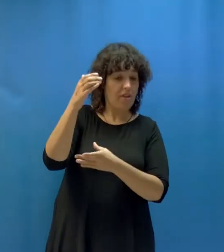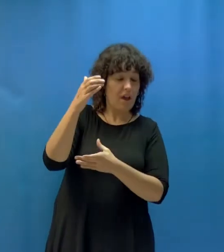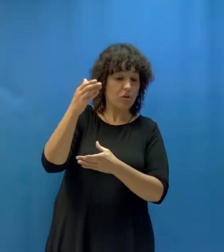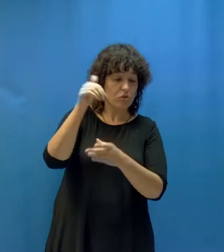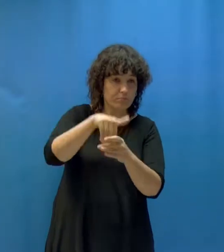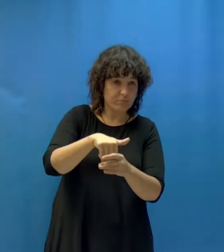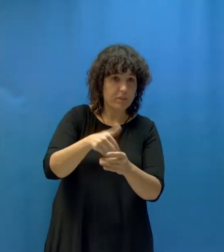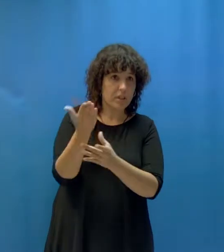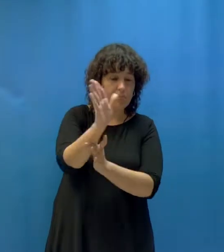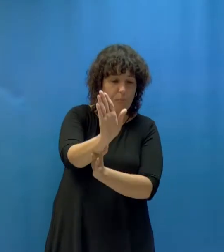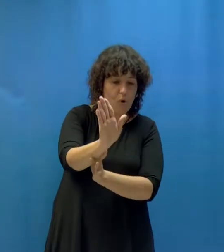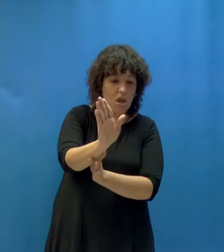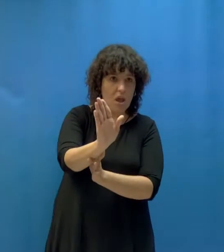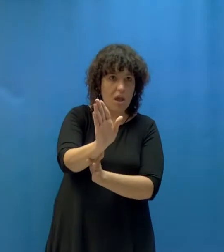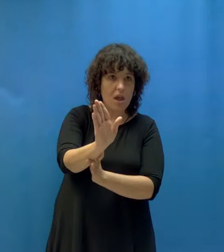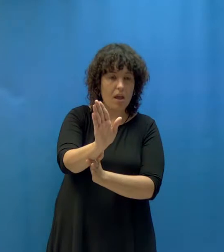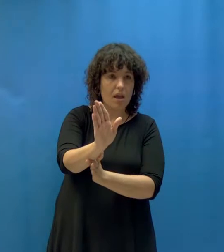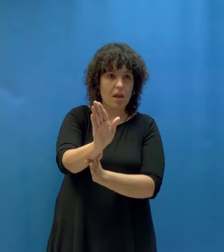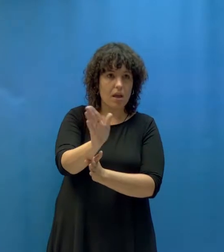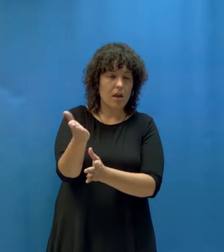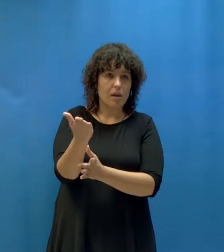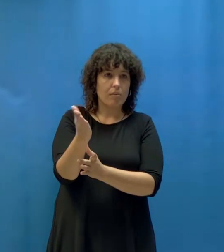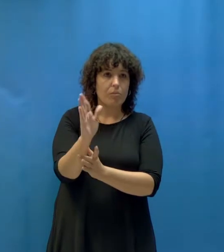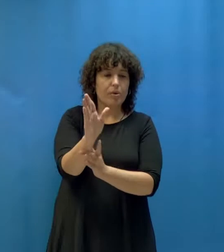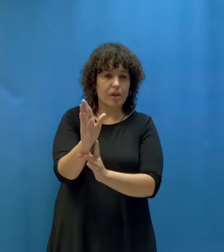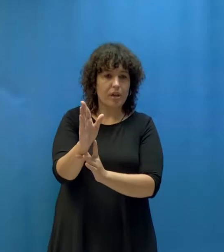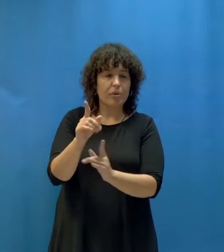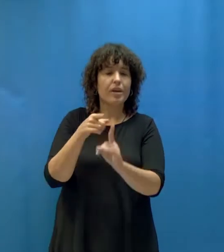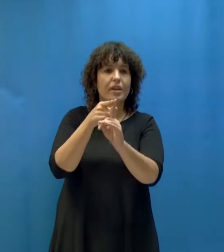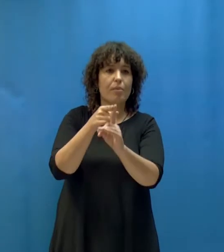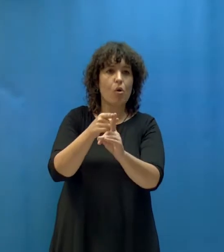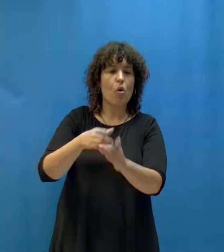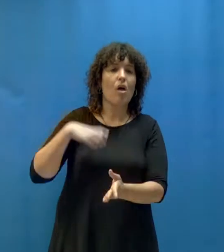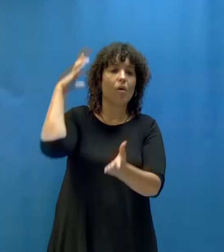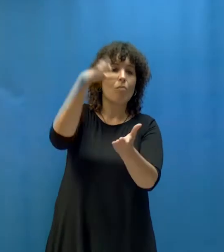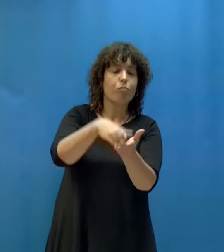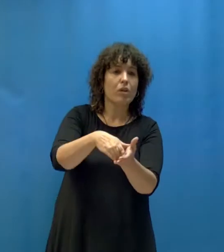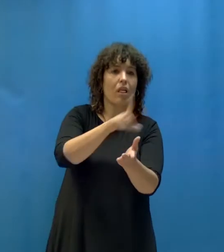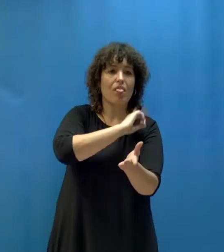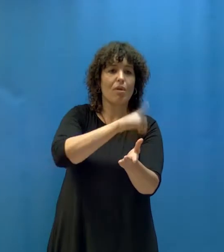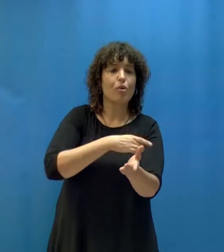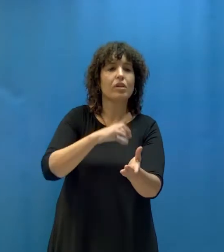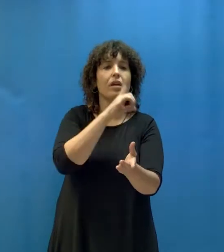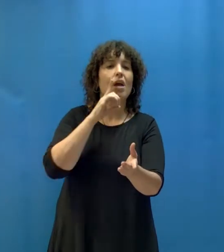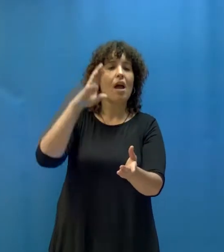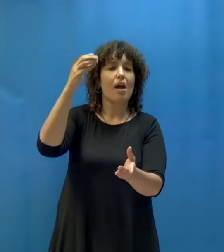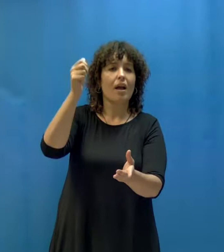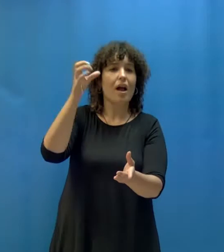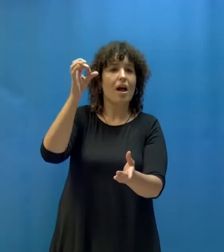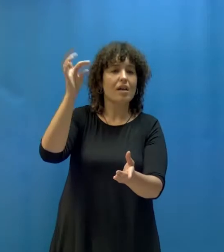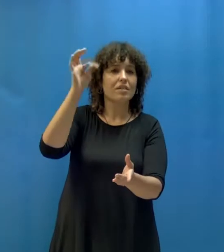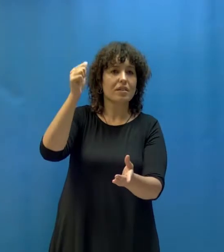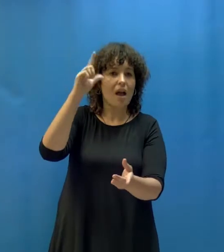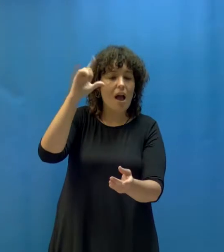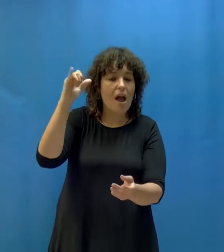no he dicho título, es para una moción para la rehabilitación integral del Polideportivo Castalia y propone eso, instalar al órgano municipal competente